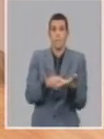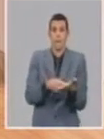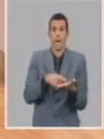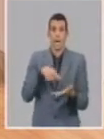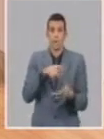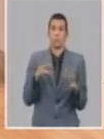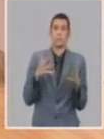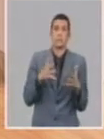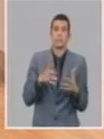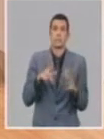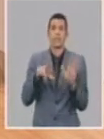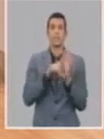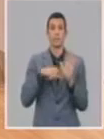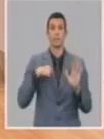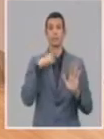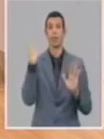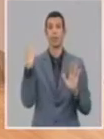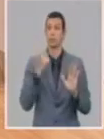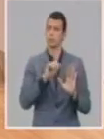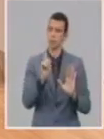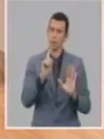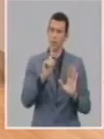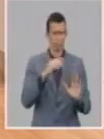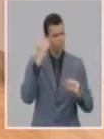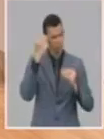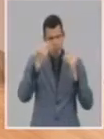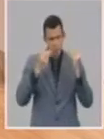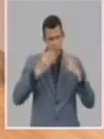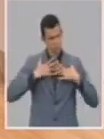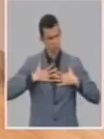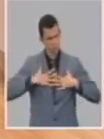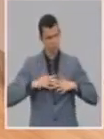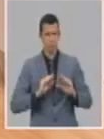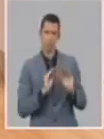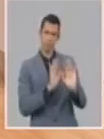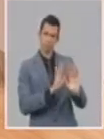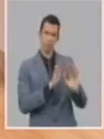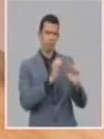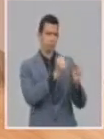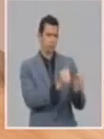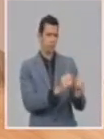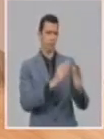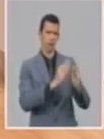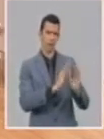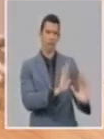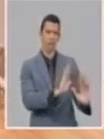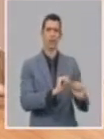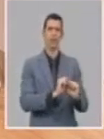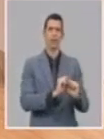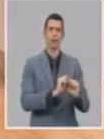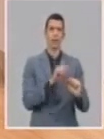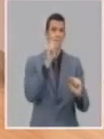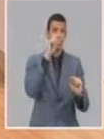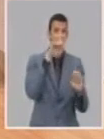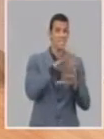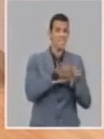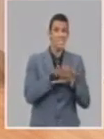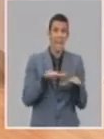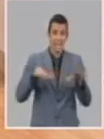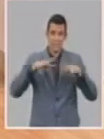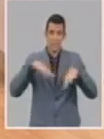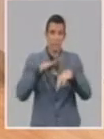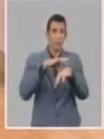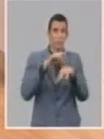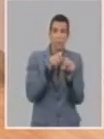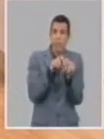se le vencen no quedan interrumpidos de estos términos y volverán a activarse en la fecha que ha posterior del 30 de abril informaremos